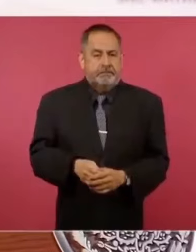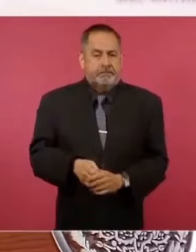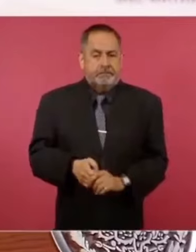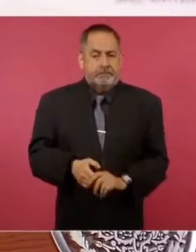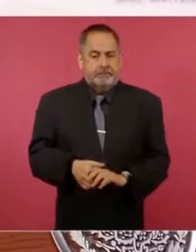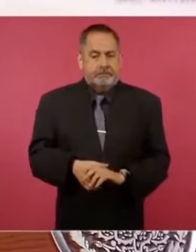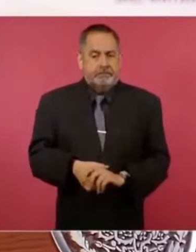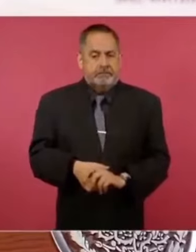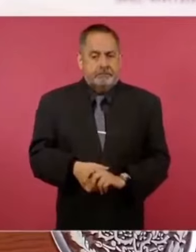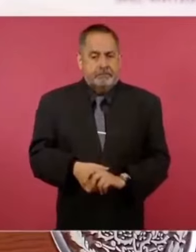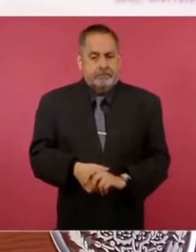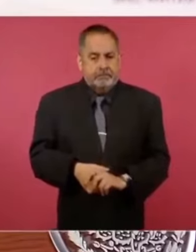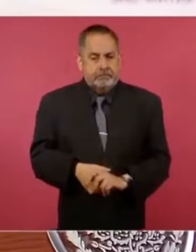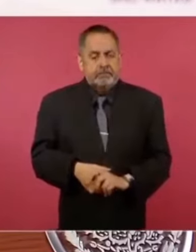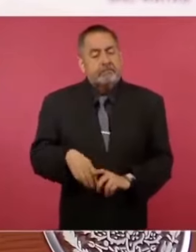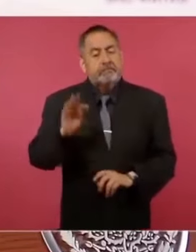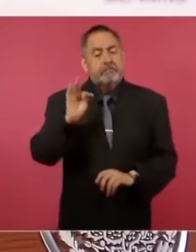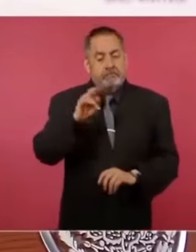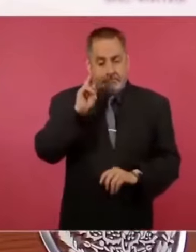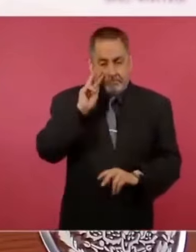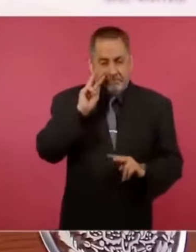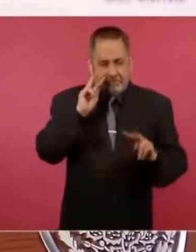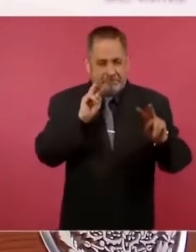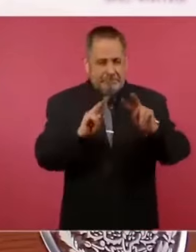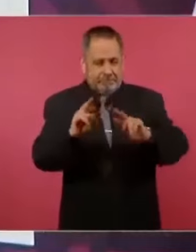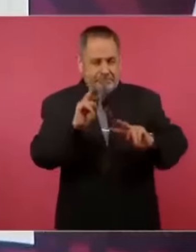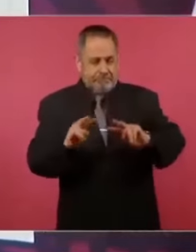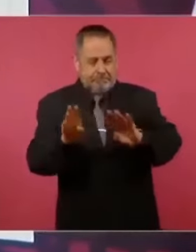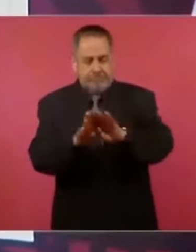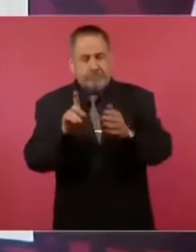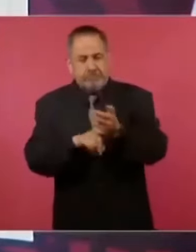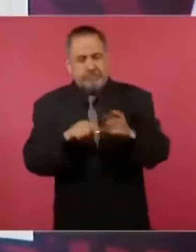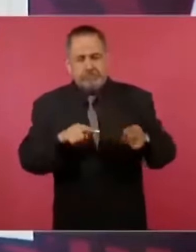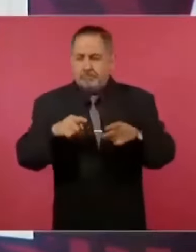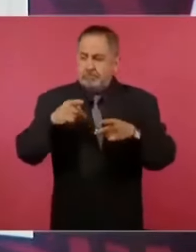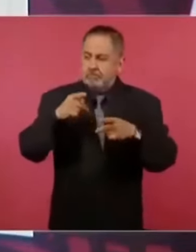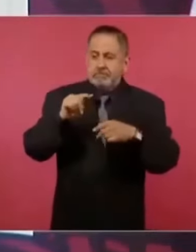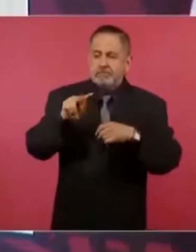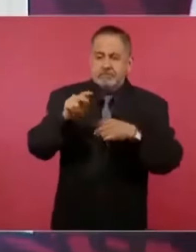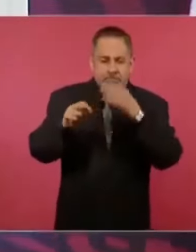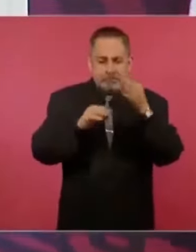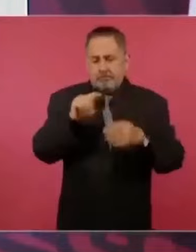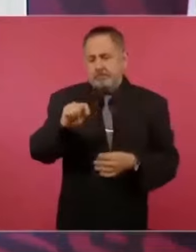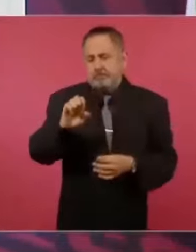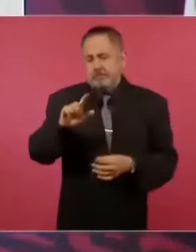televisión si ustedes revisan Quiénes son los comentaristas en